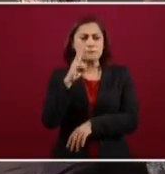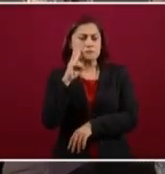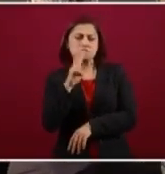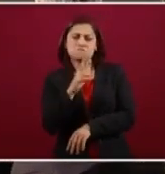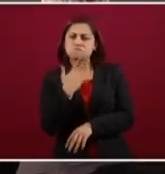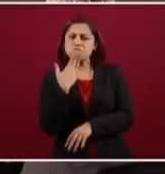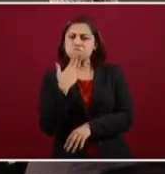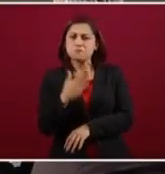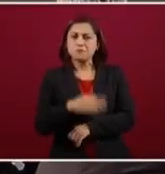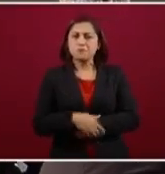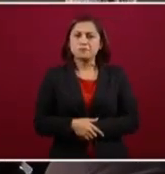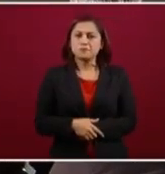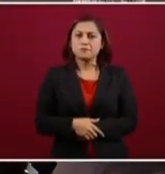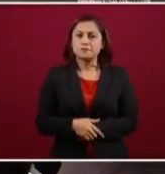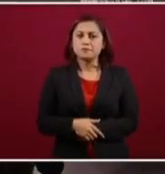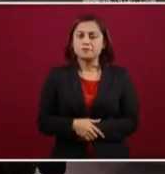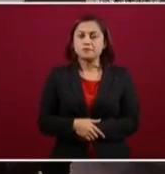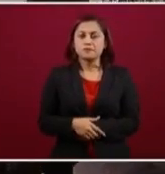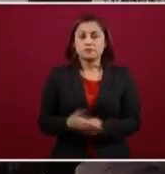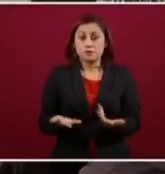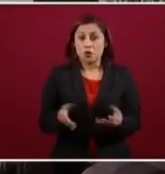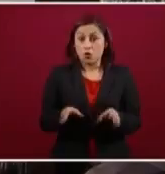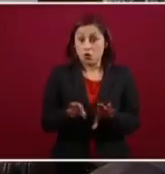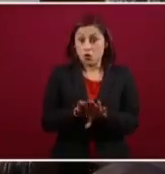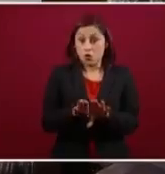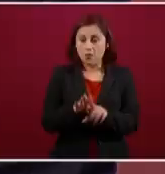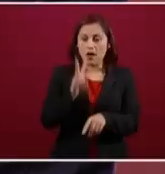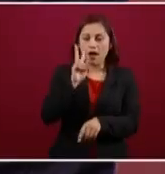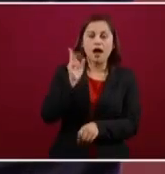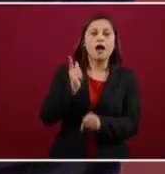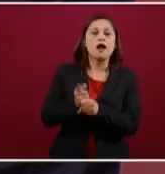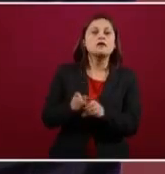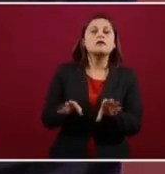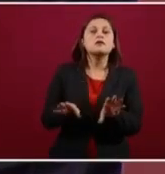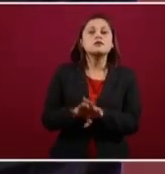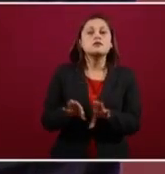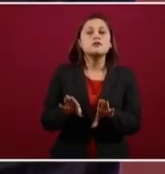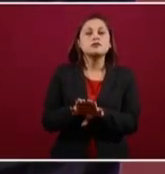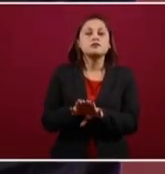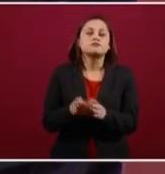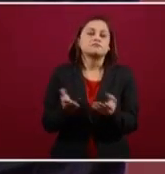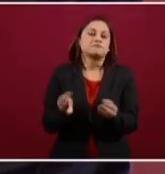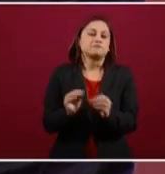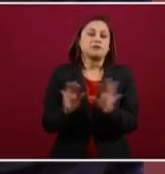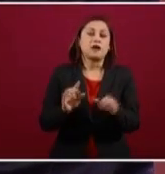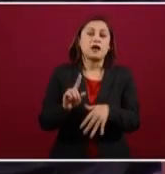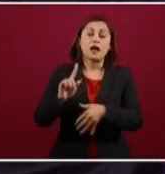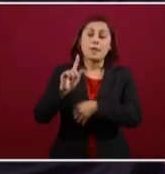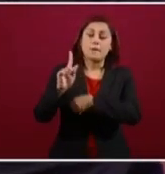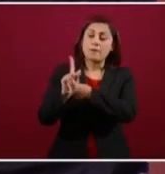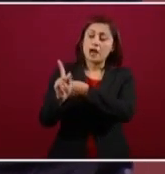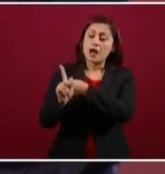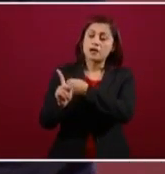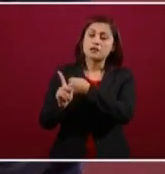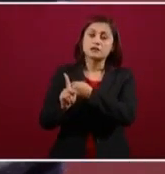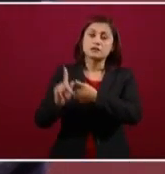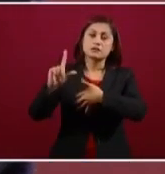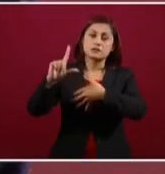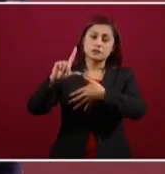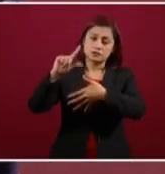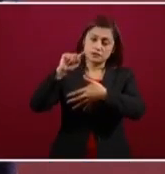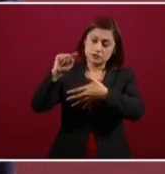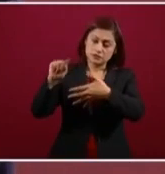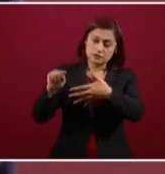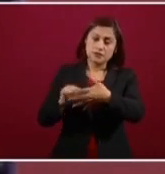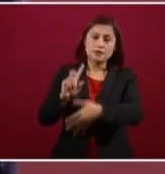una prueba es que 33 países de América